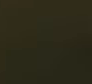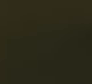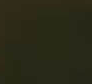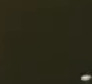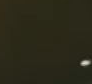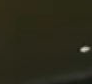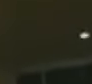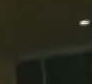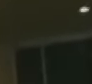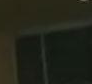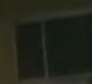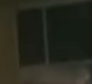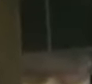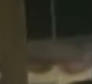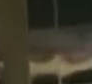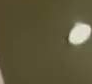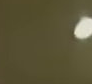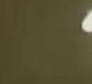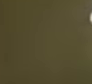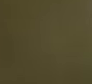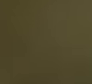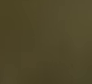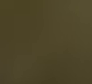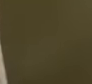nosotros despedimos el pase a los estudios.